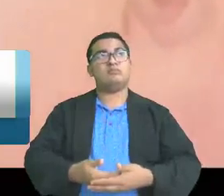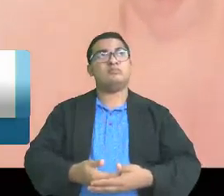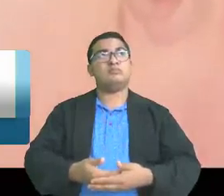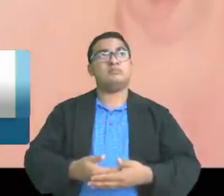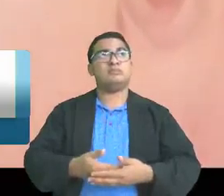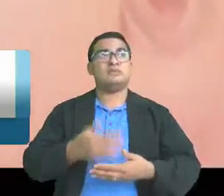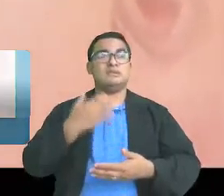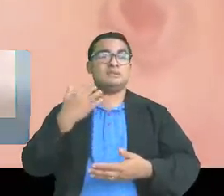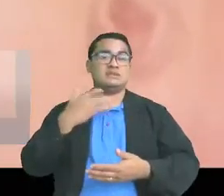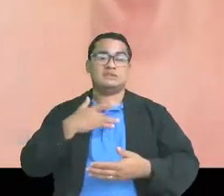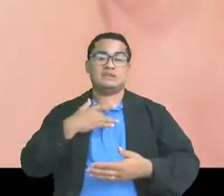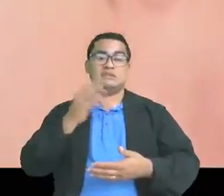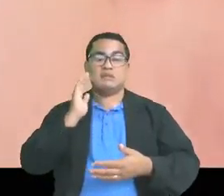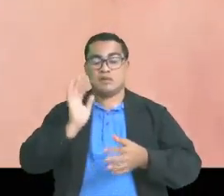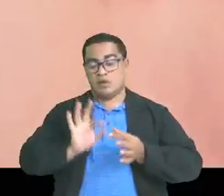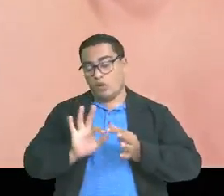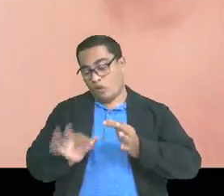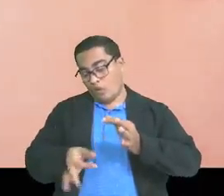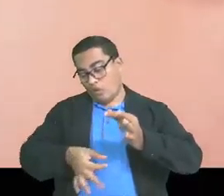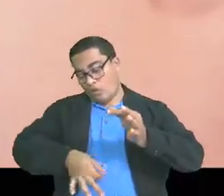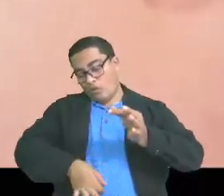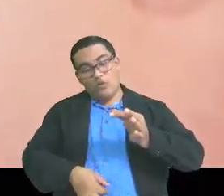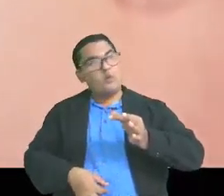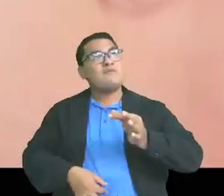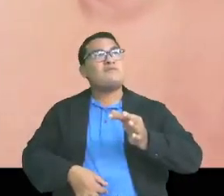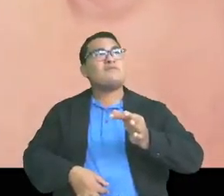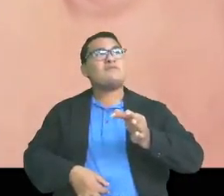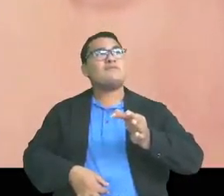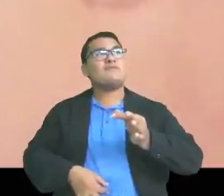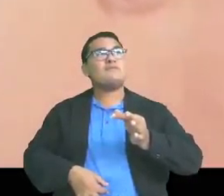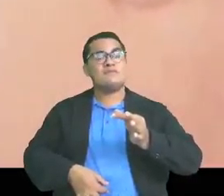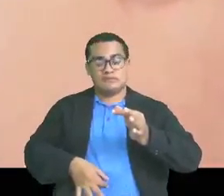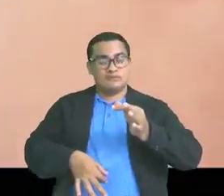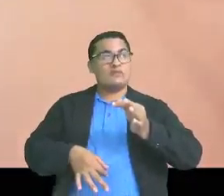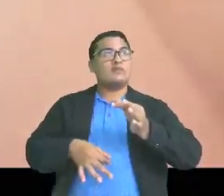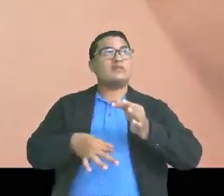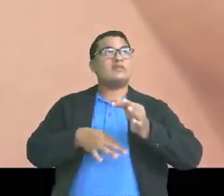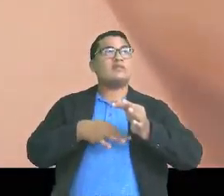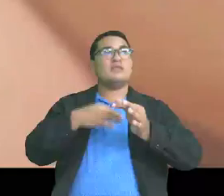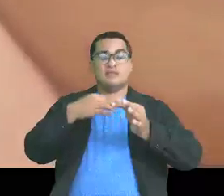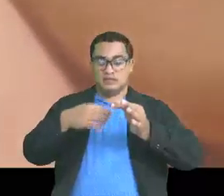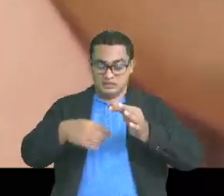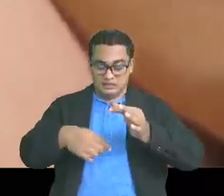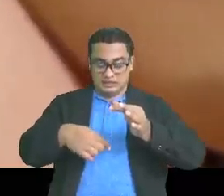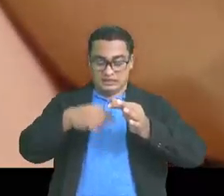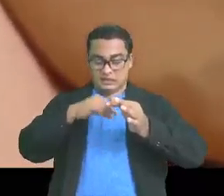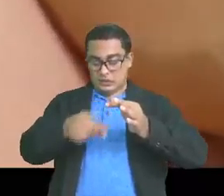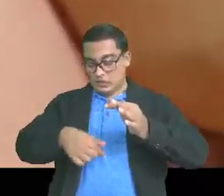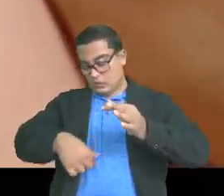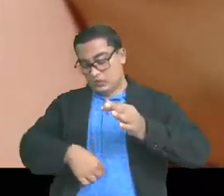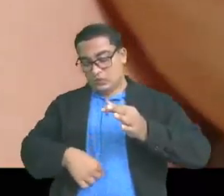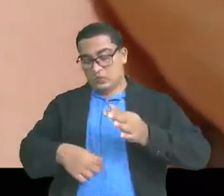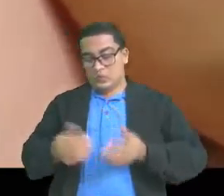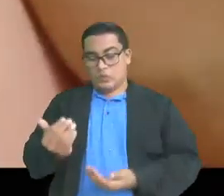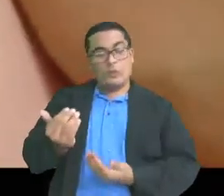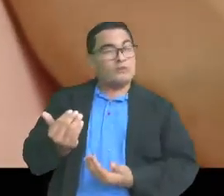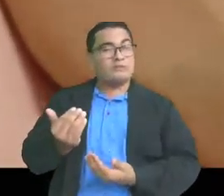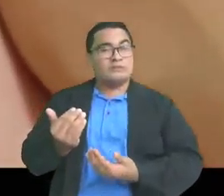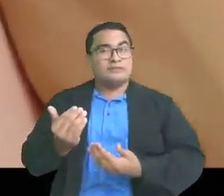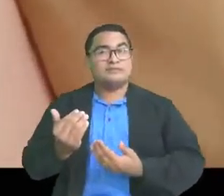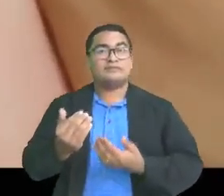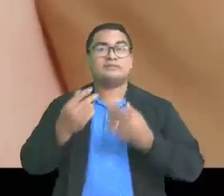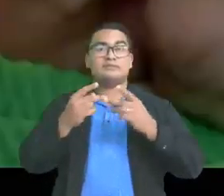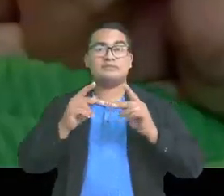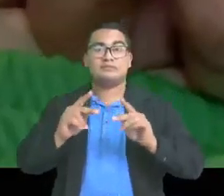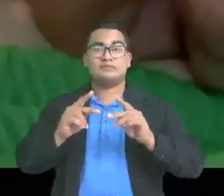comunicación con ella. Esa es la función del cordón umbilical. Del ombligo. Sí, así es. Sin embargo, si nosotros tuviéramos la pared del